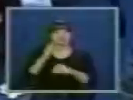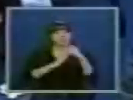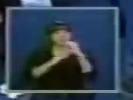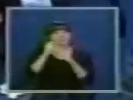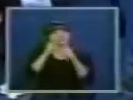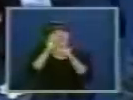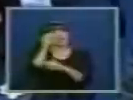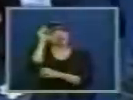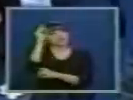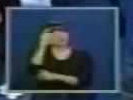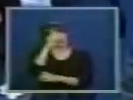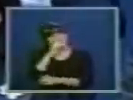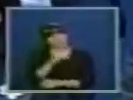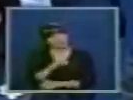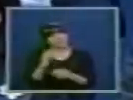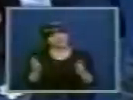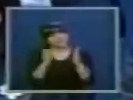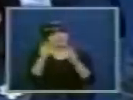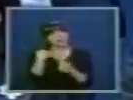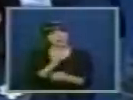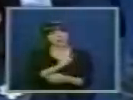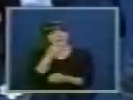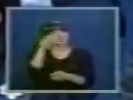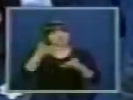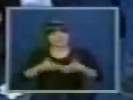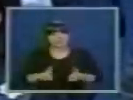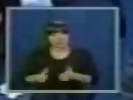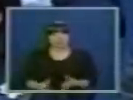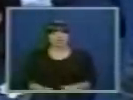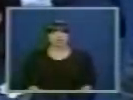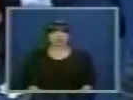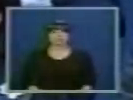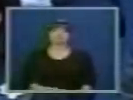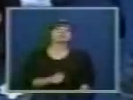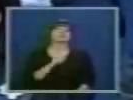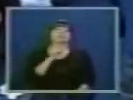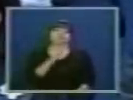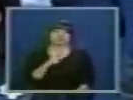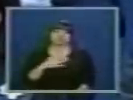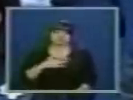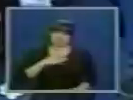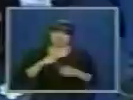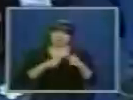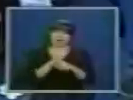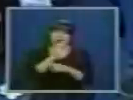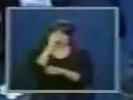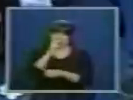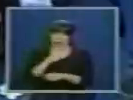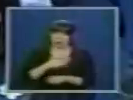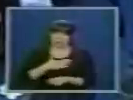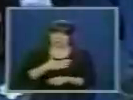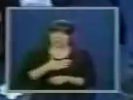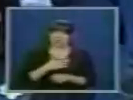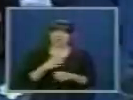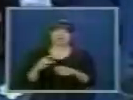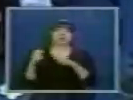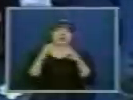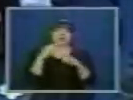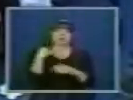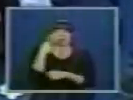futuro digno y próspero para nuestras hijas e hijos. Ciertamente lo haré yo honrando al mío, quien cumple hoy 90